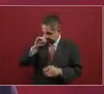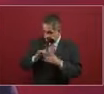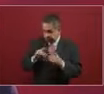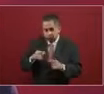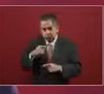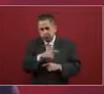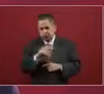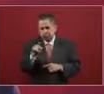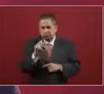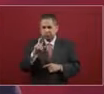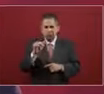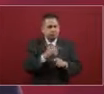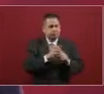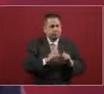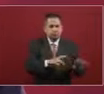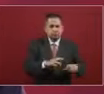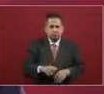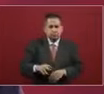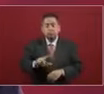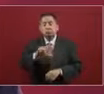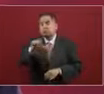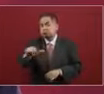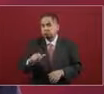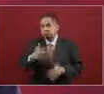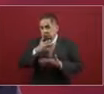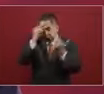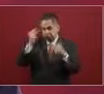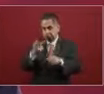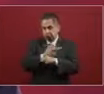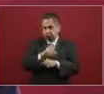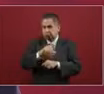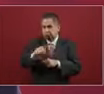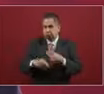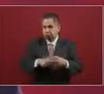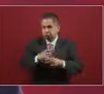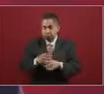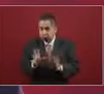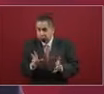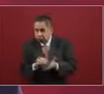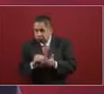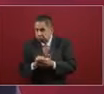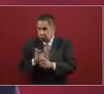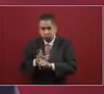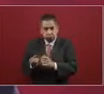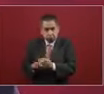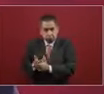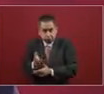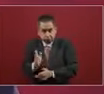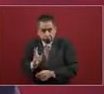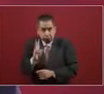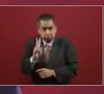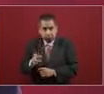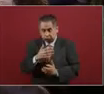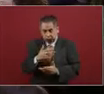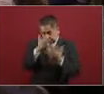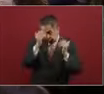Zorrilla. No sé qué sucedió después, no sé si ya lo liberaron,